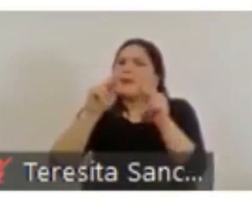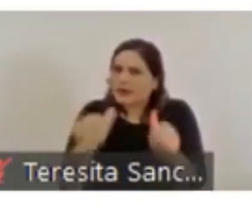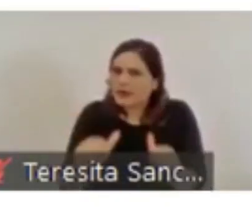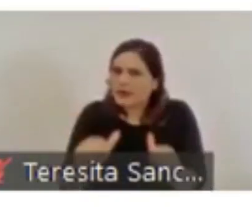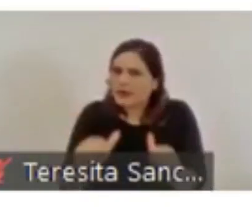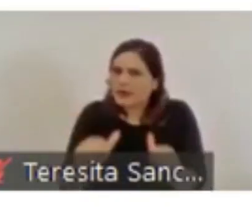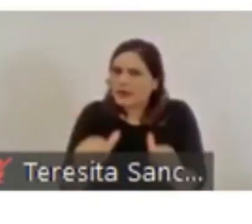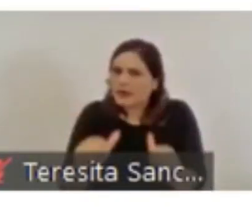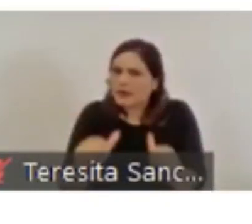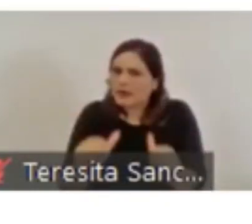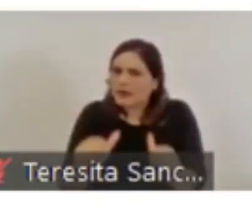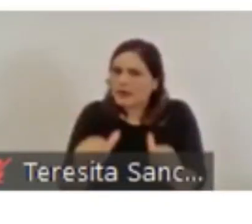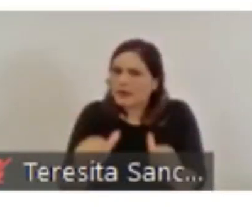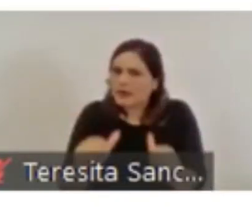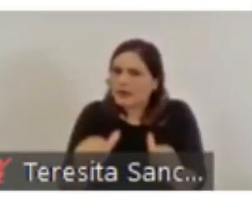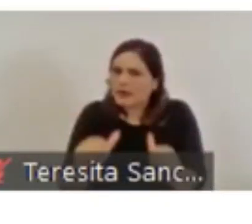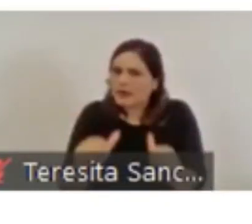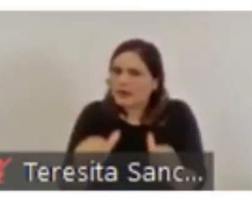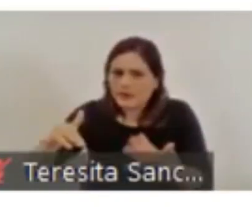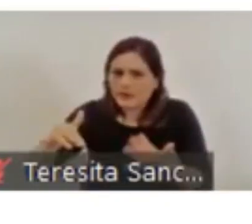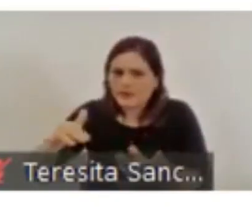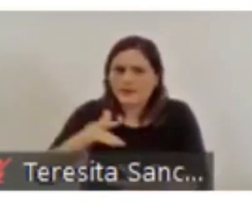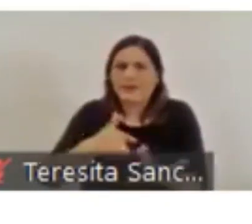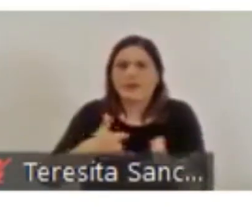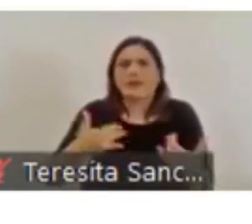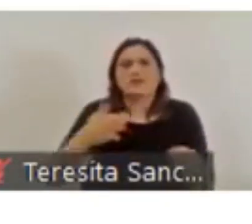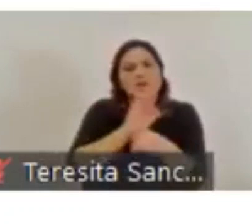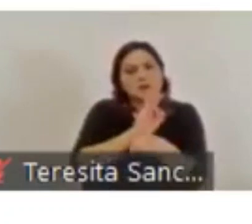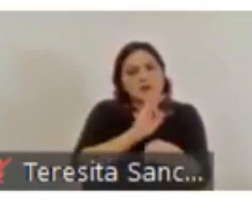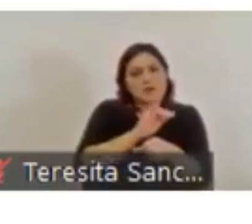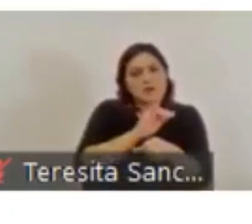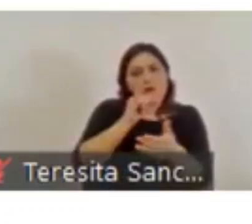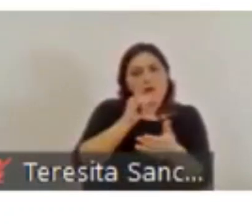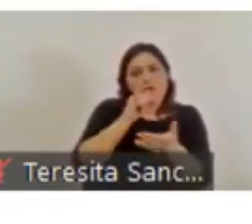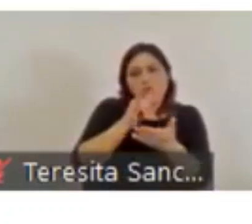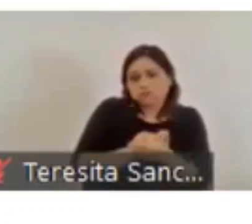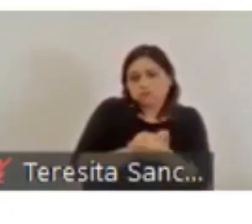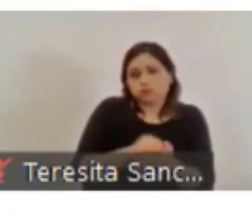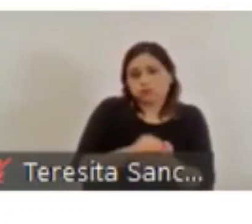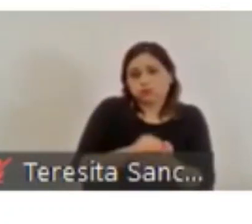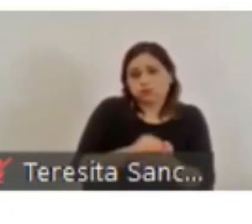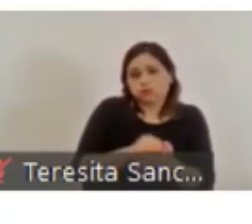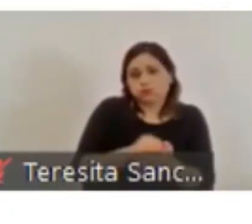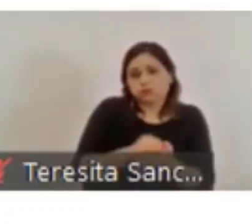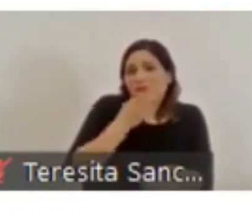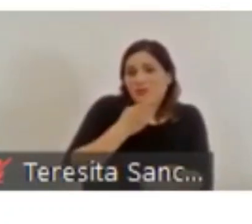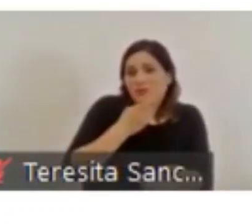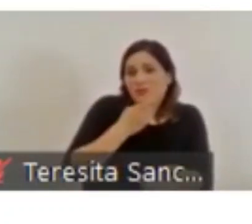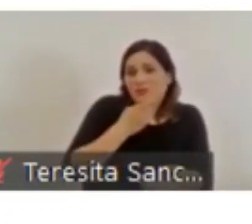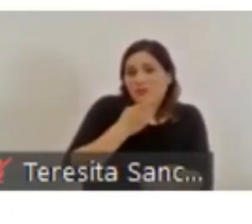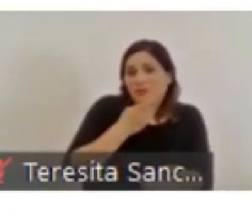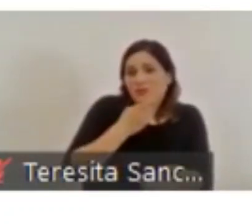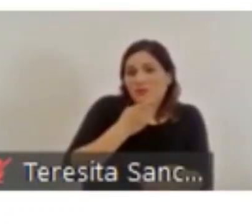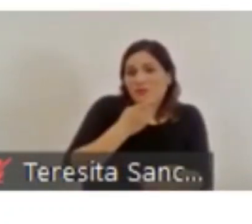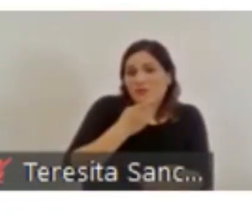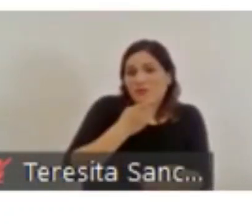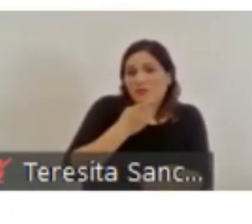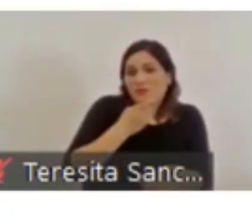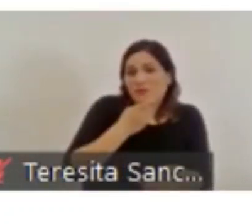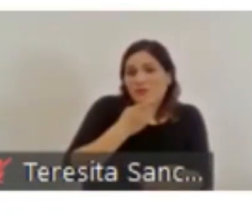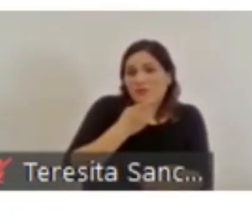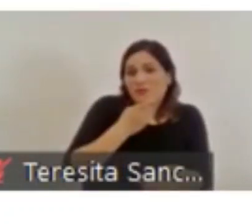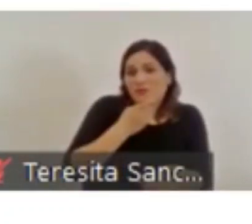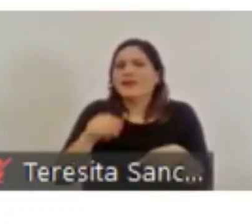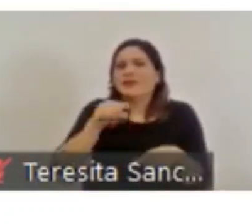higiene materno-infantil, prevención de obesidad, diabetes, prevención de accidentes y lesiones. Ese es un programa que la